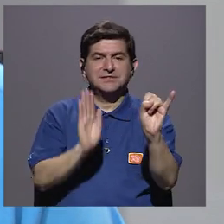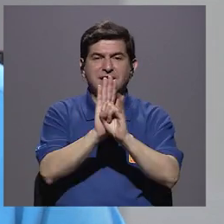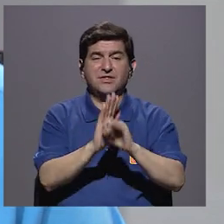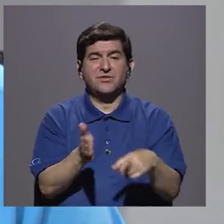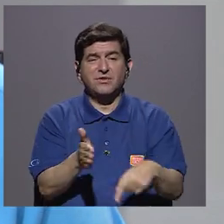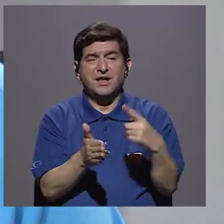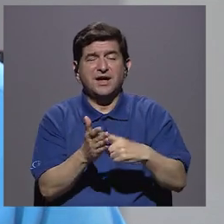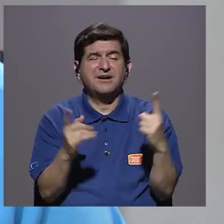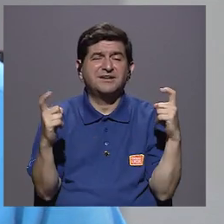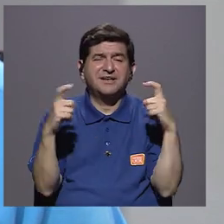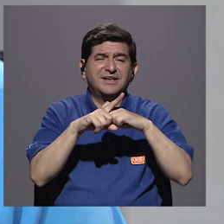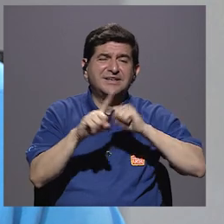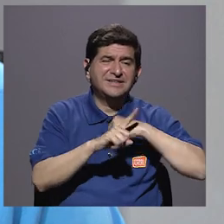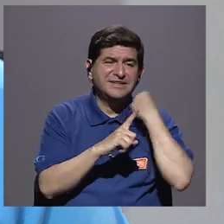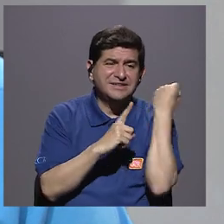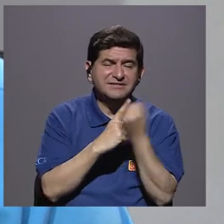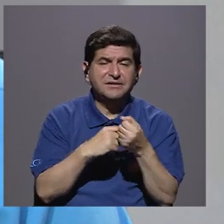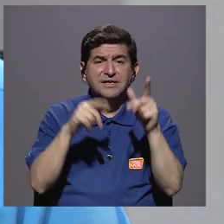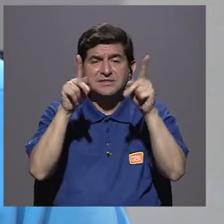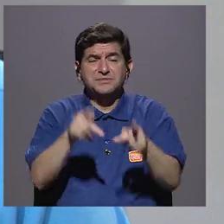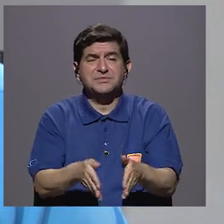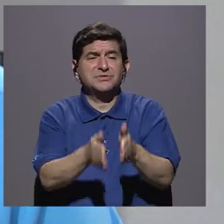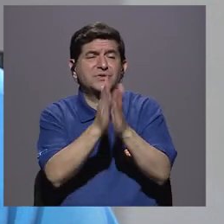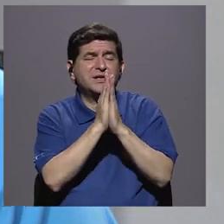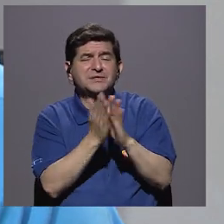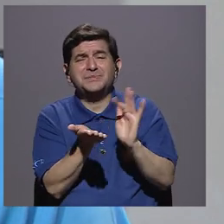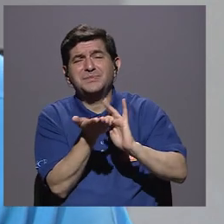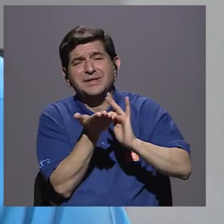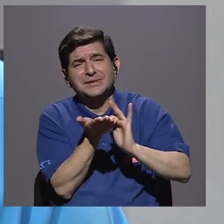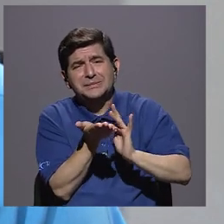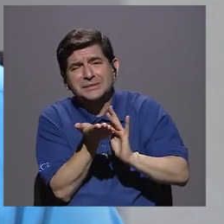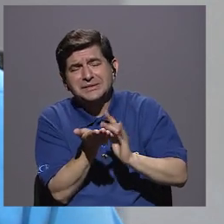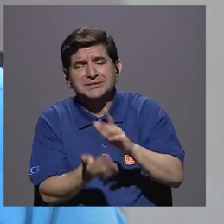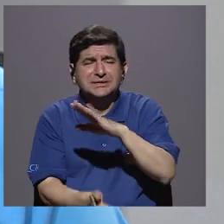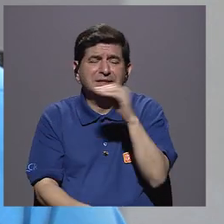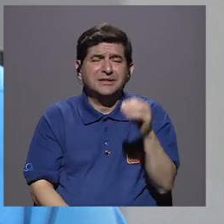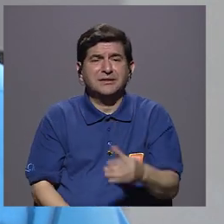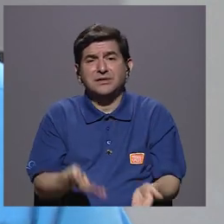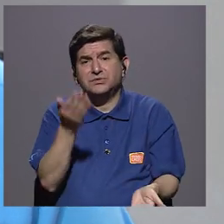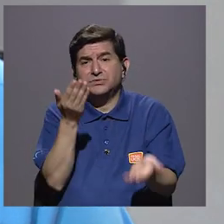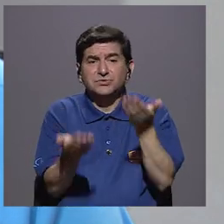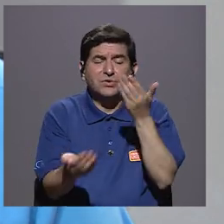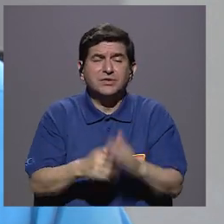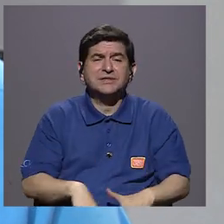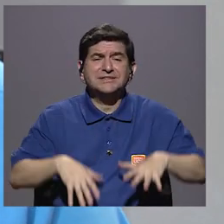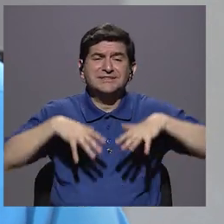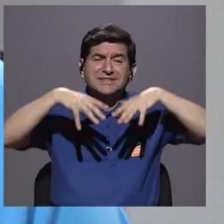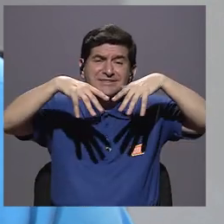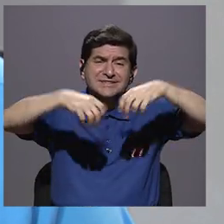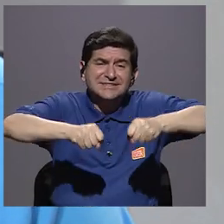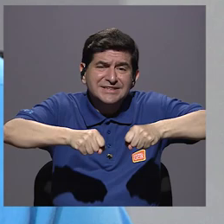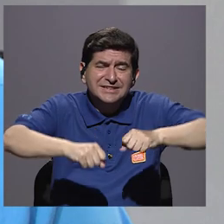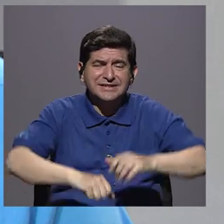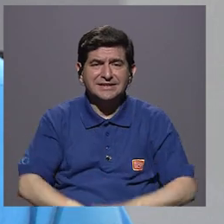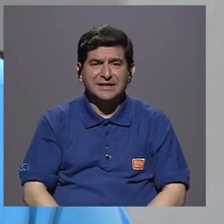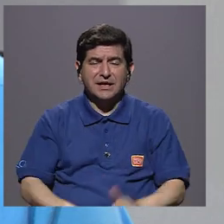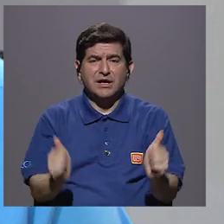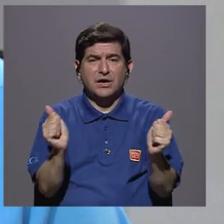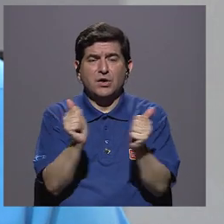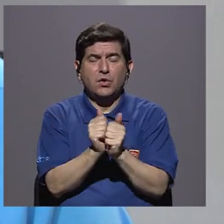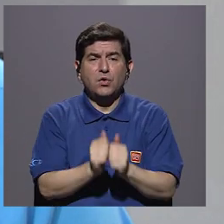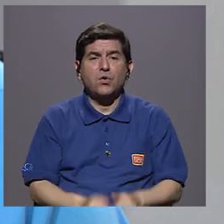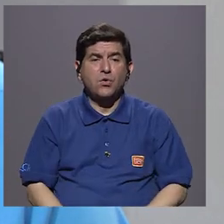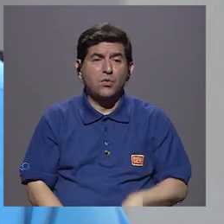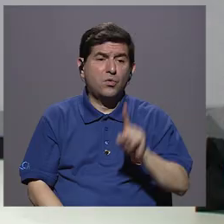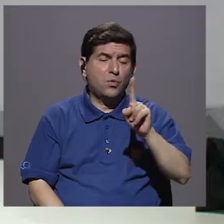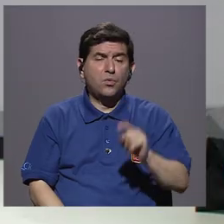veces se nos complican las situaciones en los centros porque llegan a retirar medicamentos o llegan a pedir una cita con el carnet